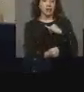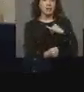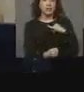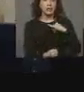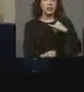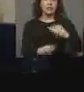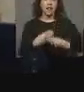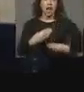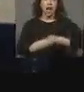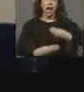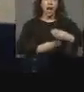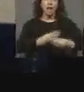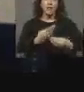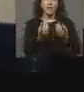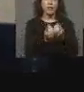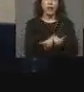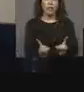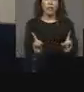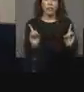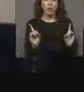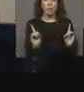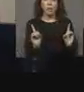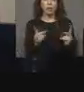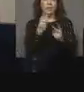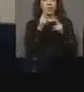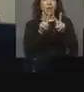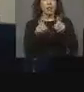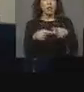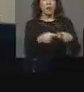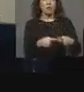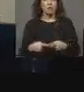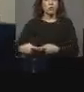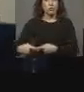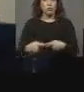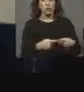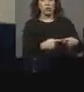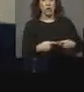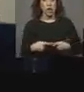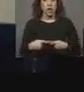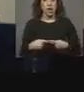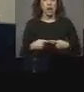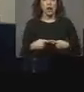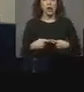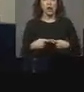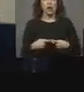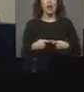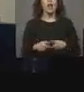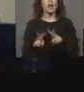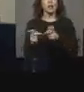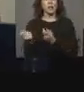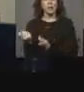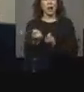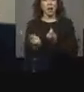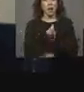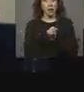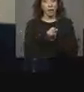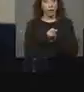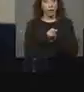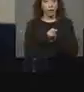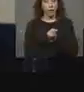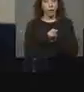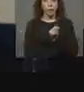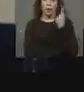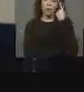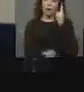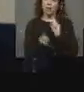avanzando en una democracia que aborde aspectos sociales y, por cierto, aspectos económicos, de tal manera que tengamos